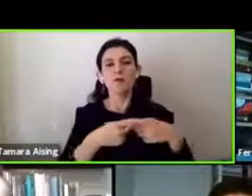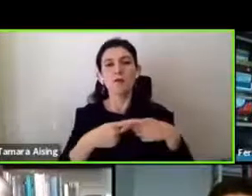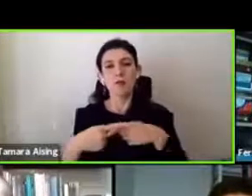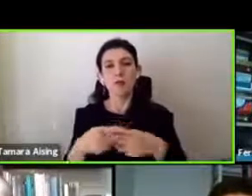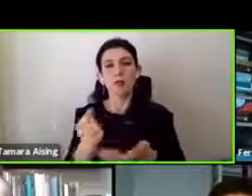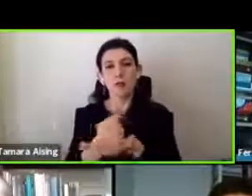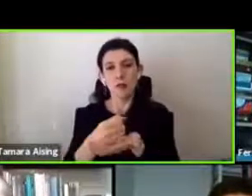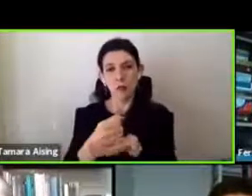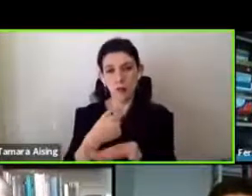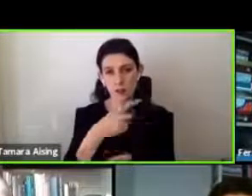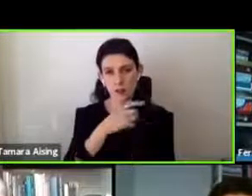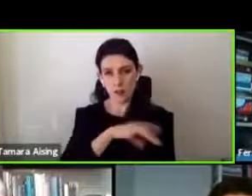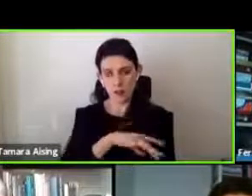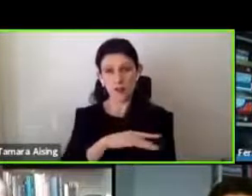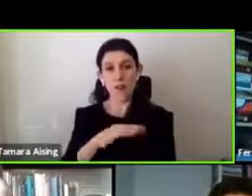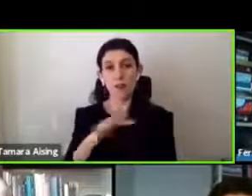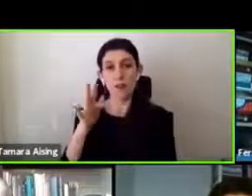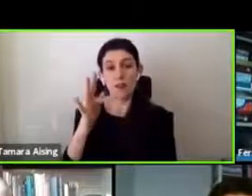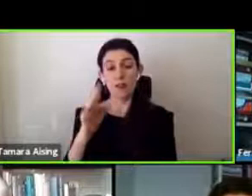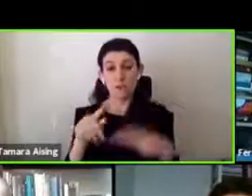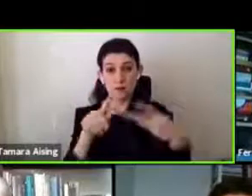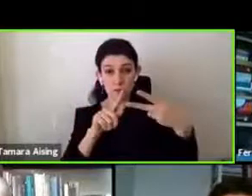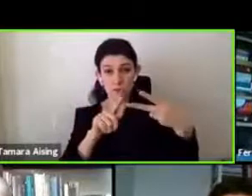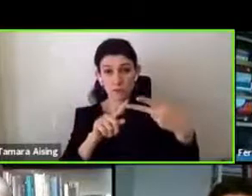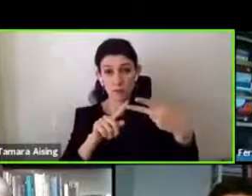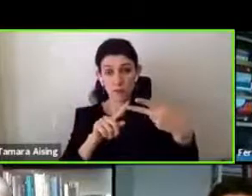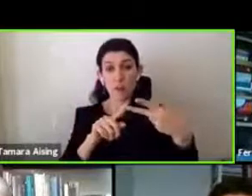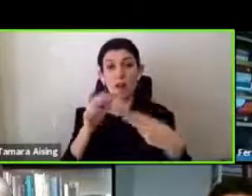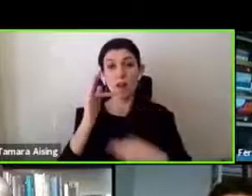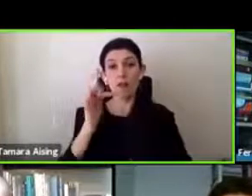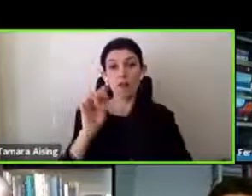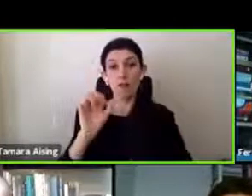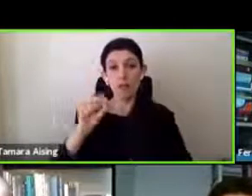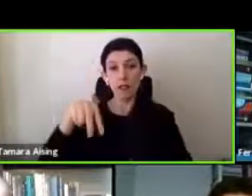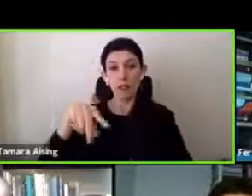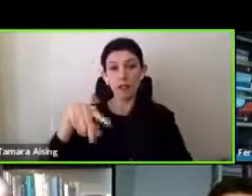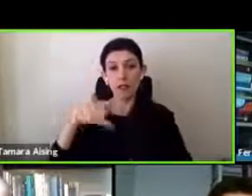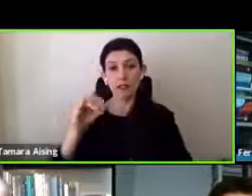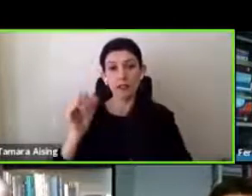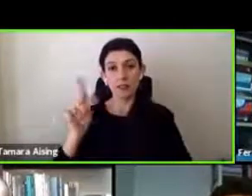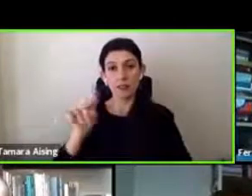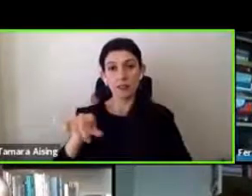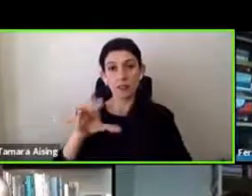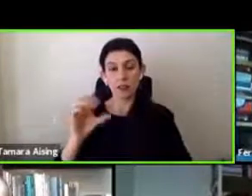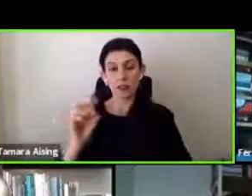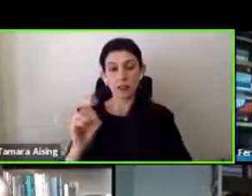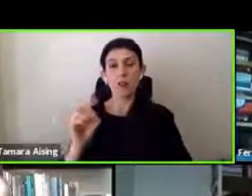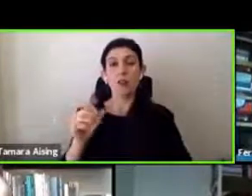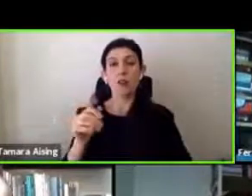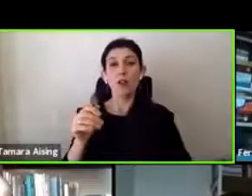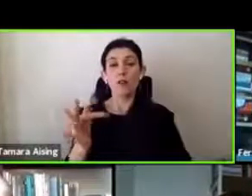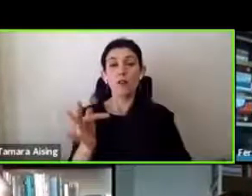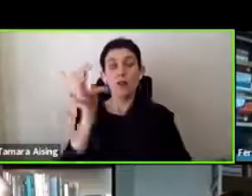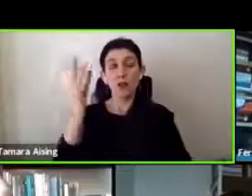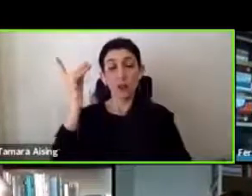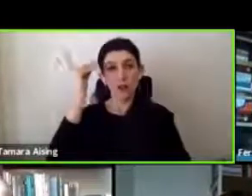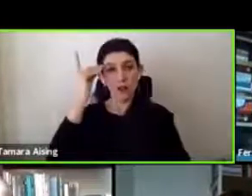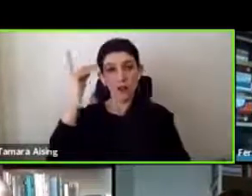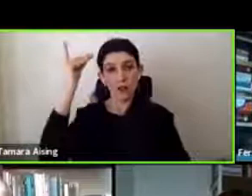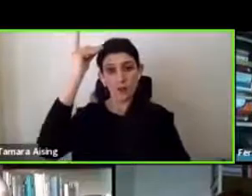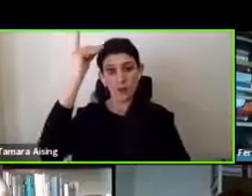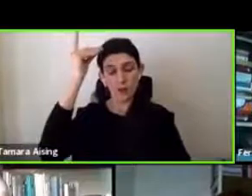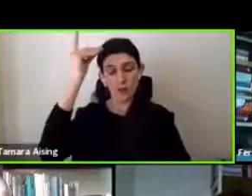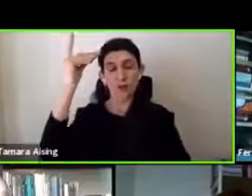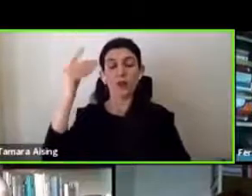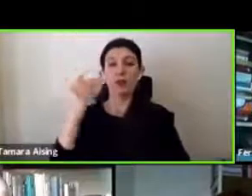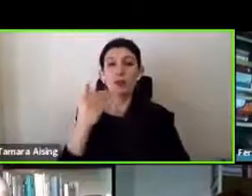Tenemos a Francisco Jaume, quien es doctorante en psicología UC y es magíster en psicología clínica de la misma casa de